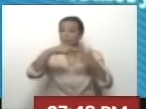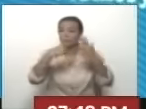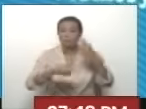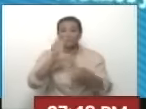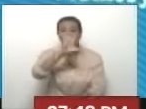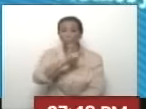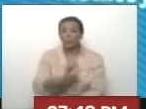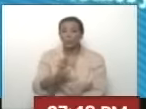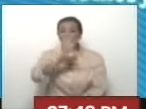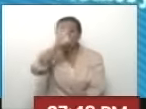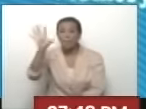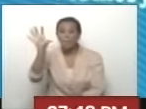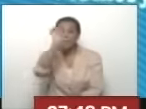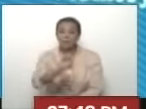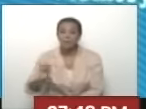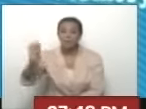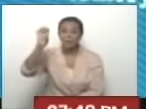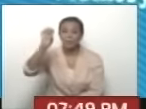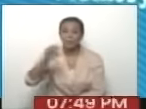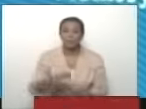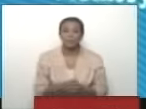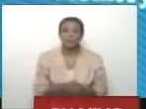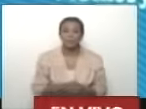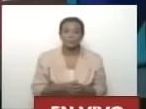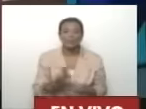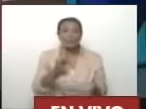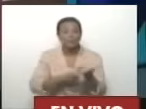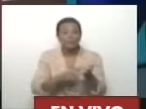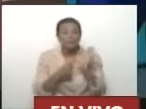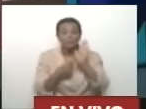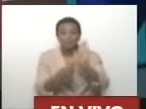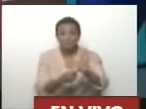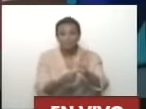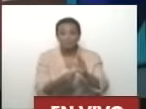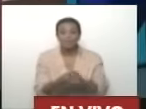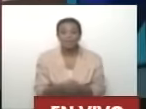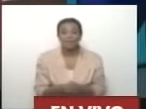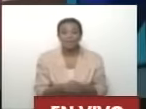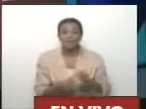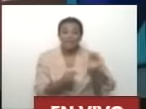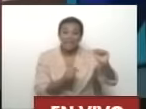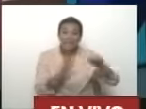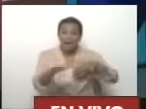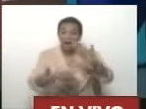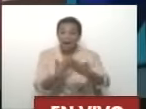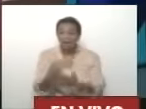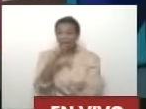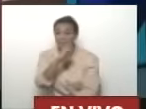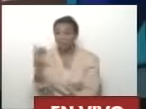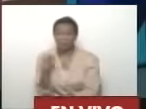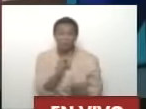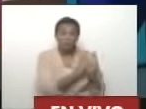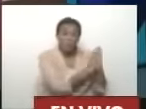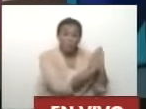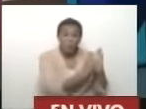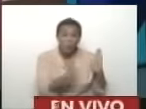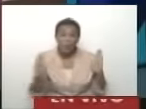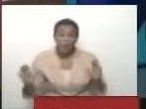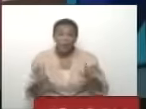la verdad de Venezuela, la verdad de Venezuela. De la A a la Z, el